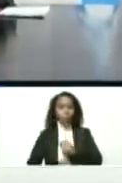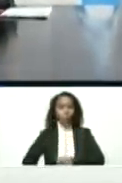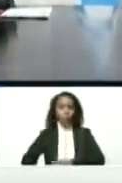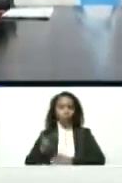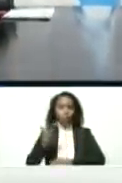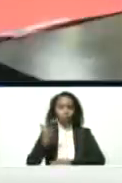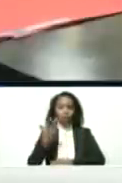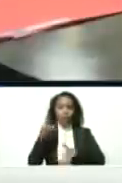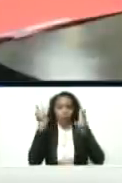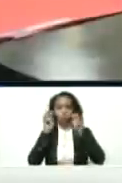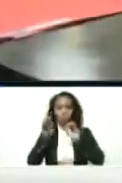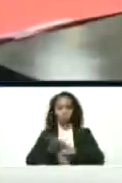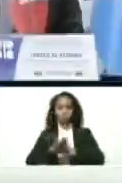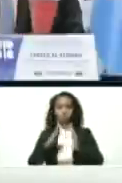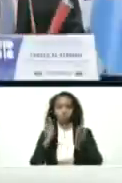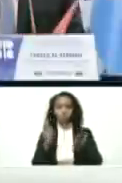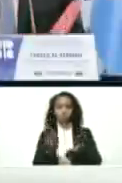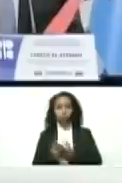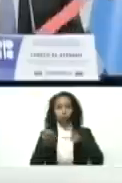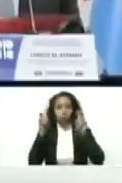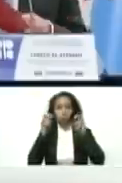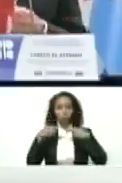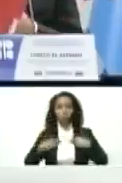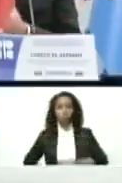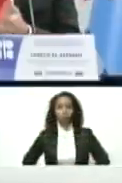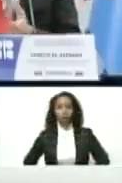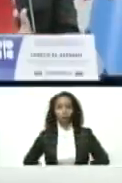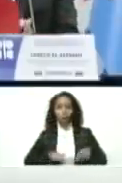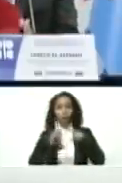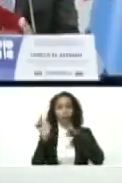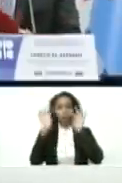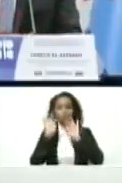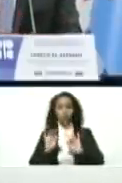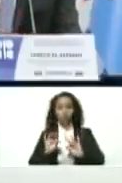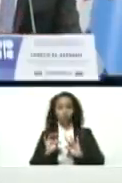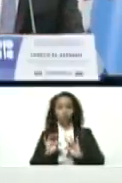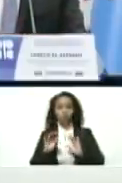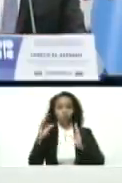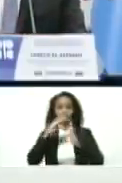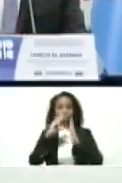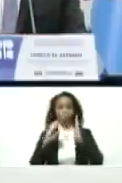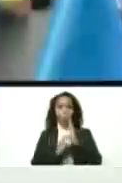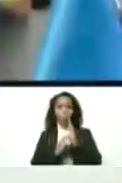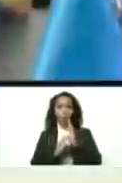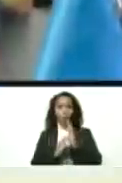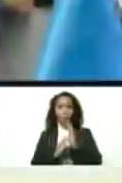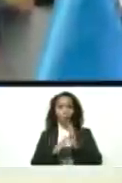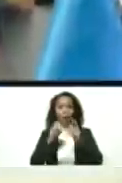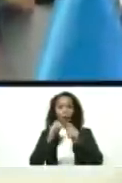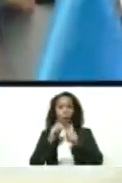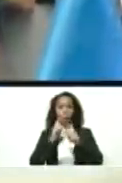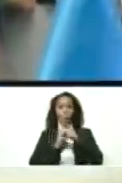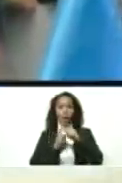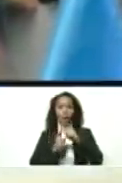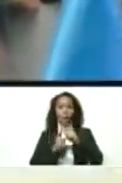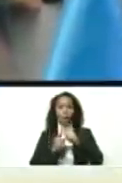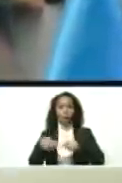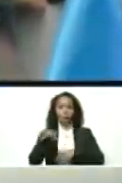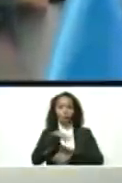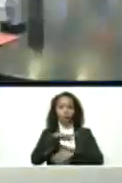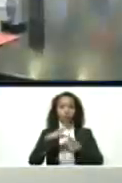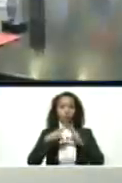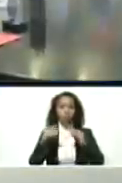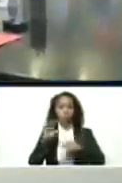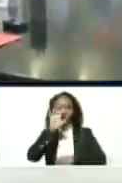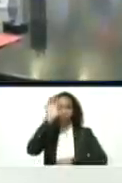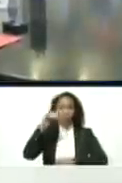presidente, del nuevo mundo, de la nueva humanidad, este mecanismo virtuoso de la OPEP Plus, donde todos los países expresamos